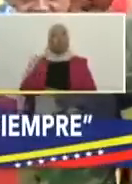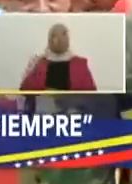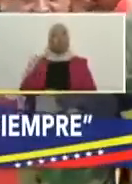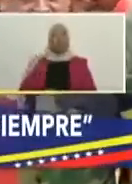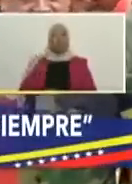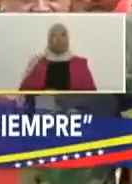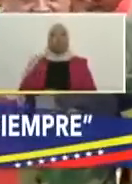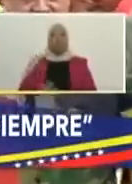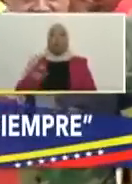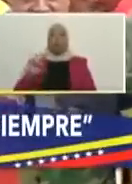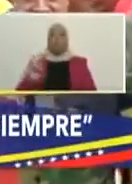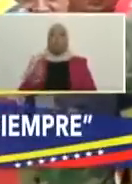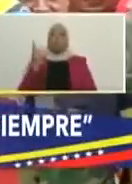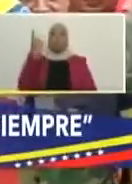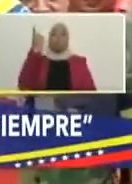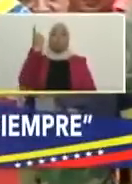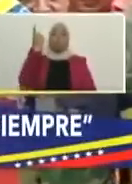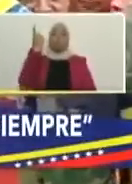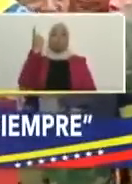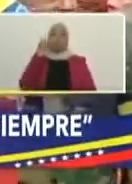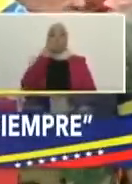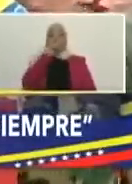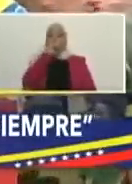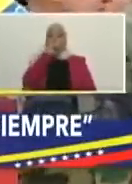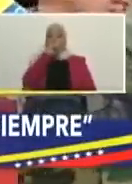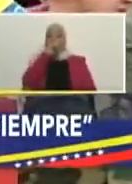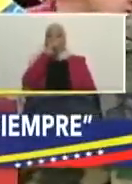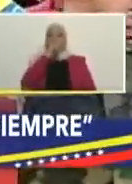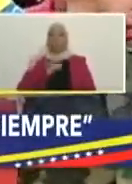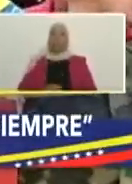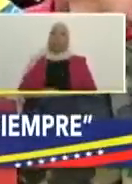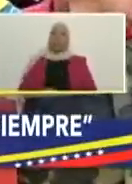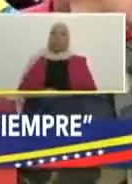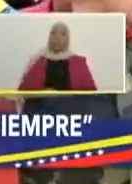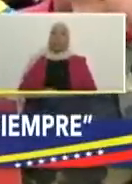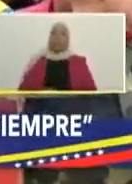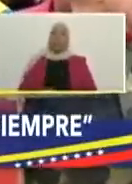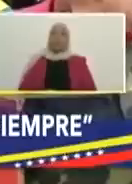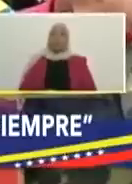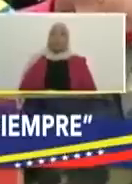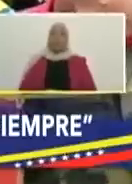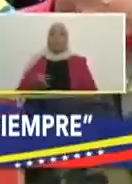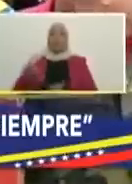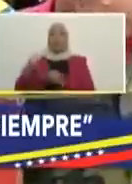Porque por primera vez, en vez de la traición,